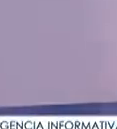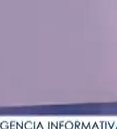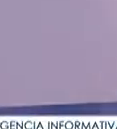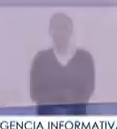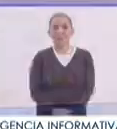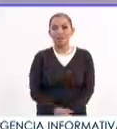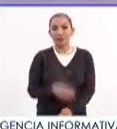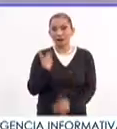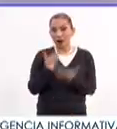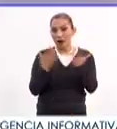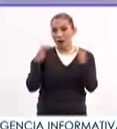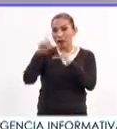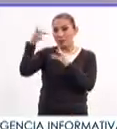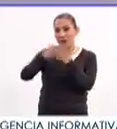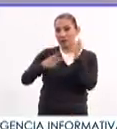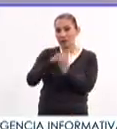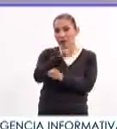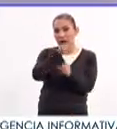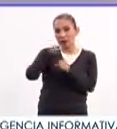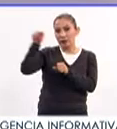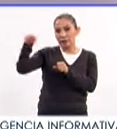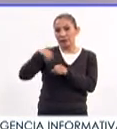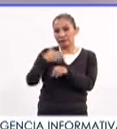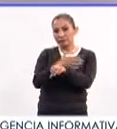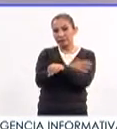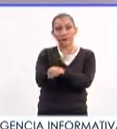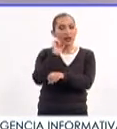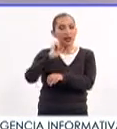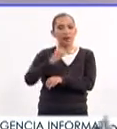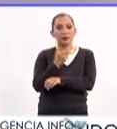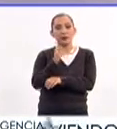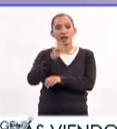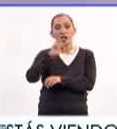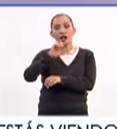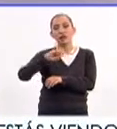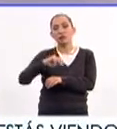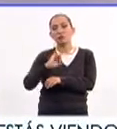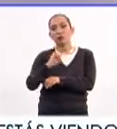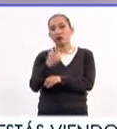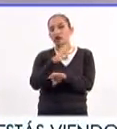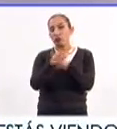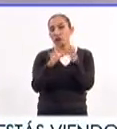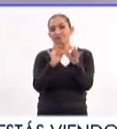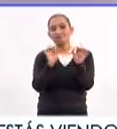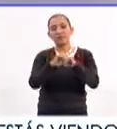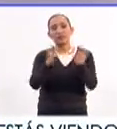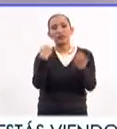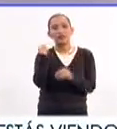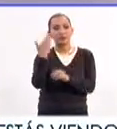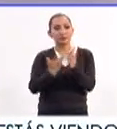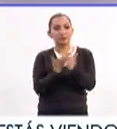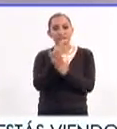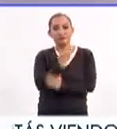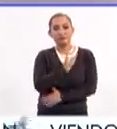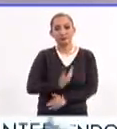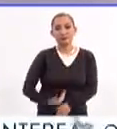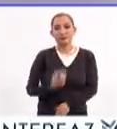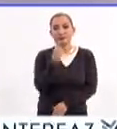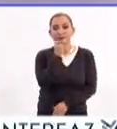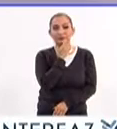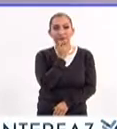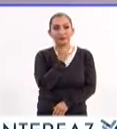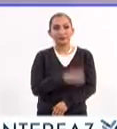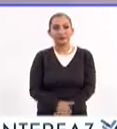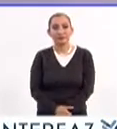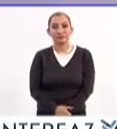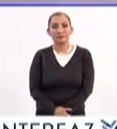Y bueno, ahora nos enlazamos hasta Palacio Nacional. Ahí se encuentra nuestra compañera Sharon Smog y nos tiene todos los detalles de la conferencia matutina del presidente